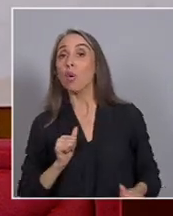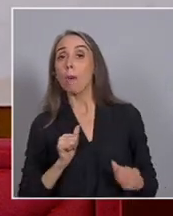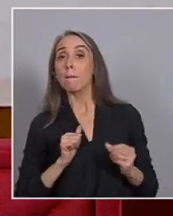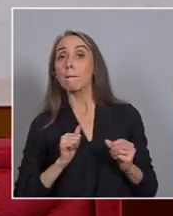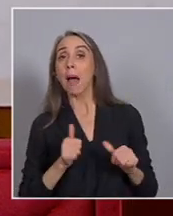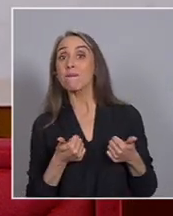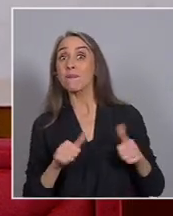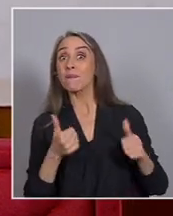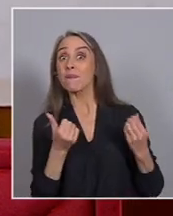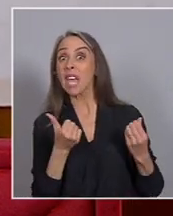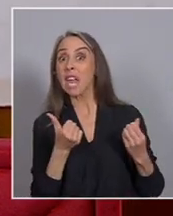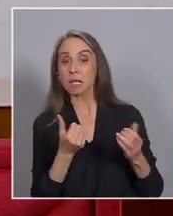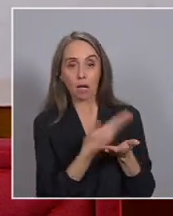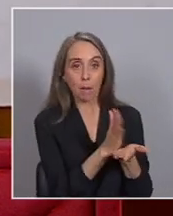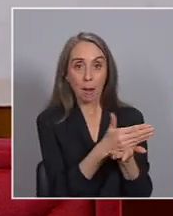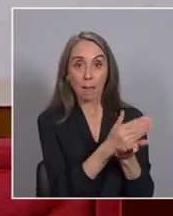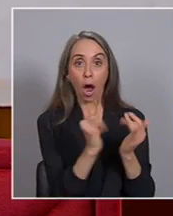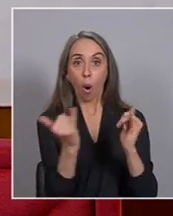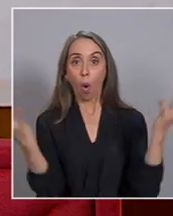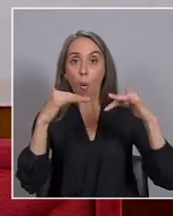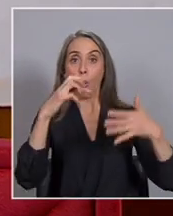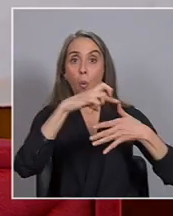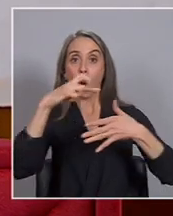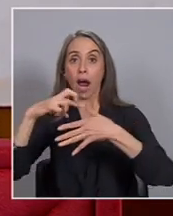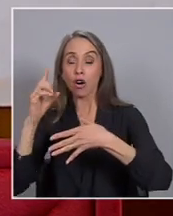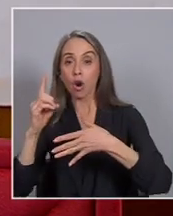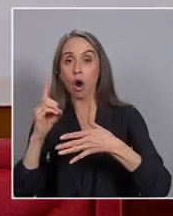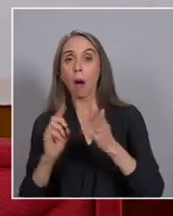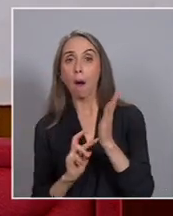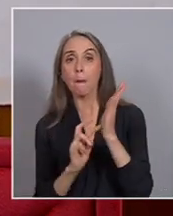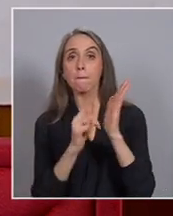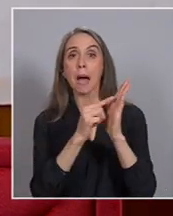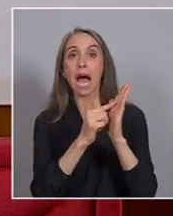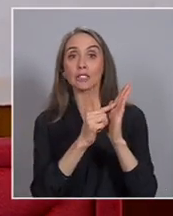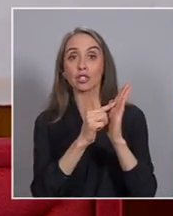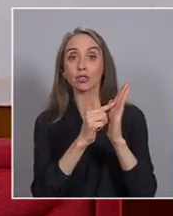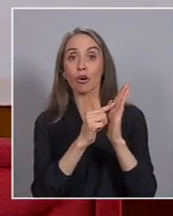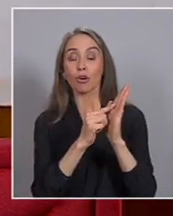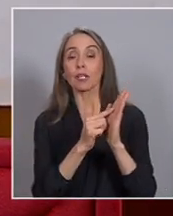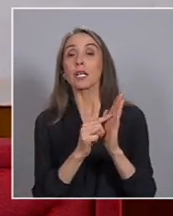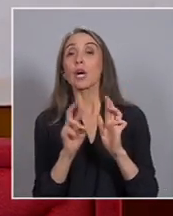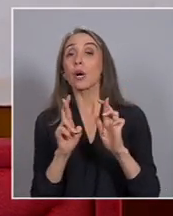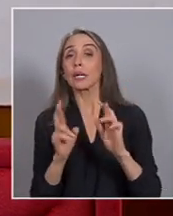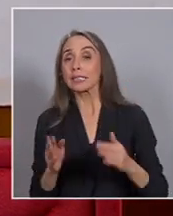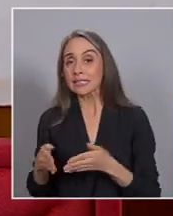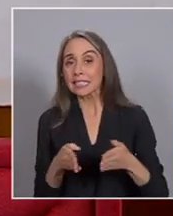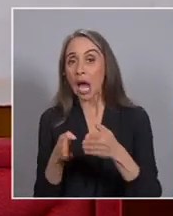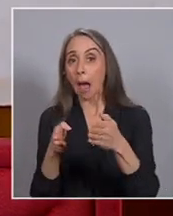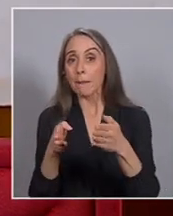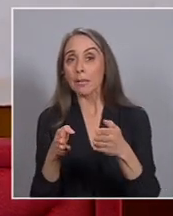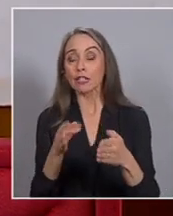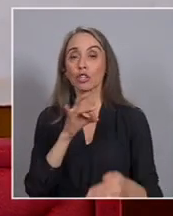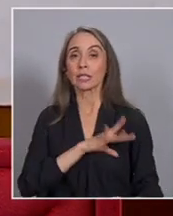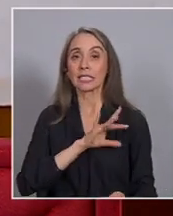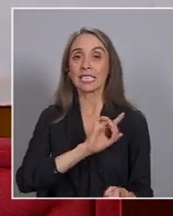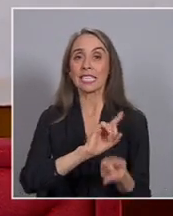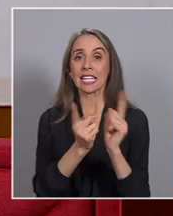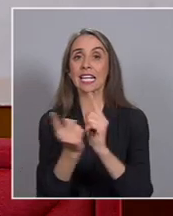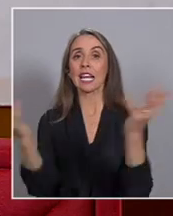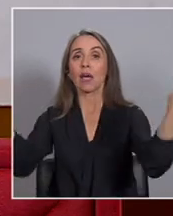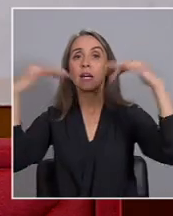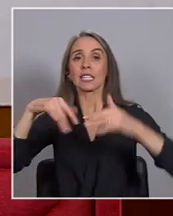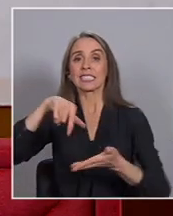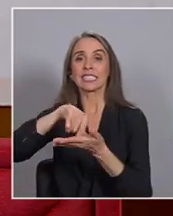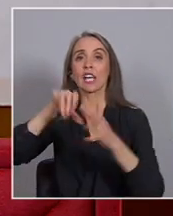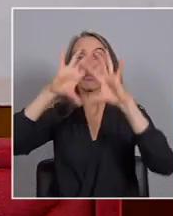organización de los Juegos será un paso más en el camino que espero nos lleve a convertirnos en sede